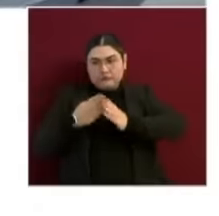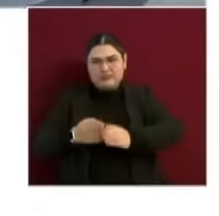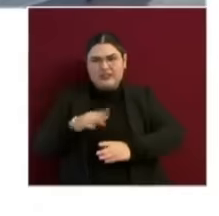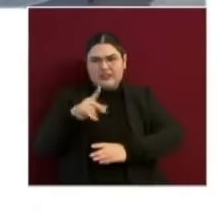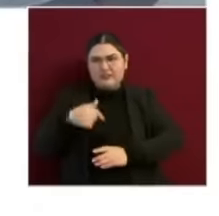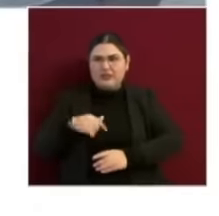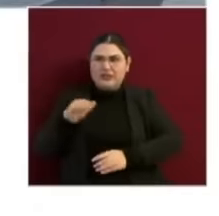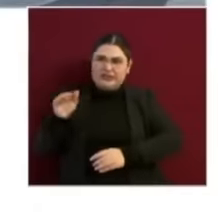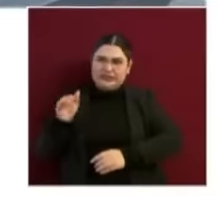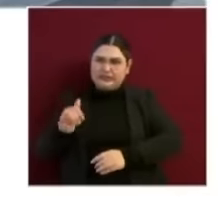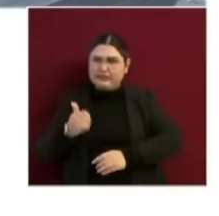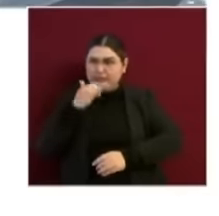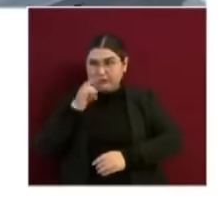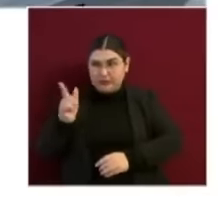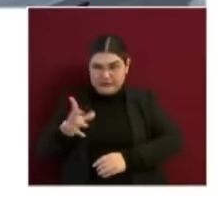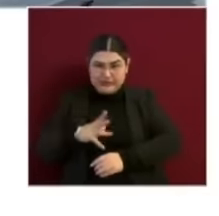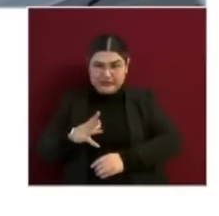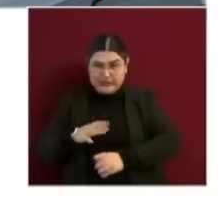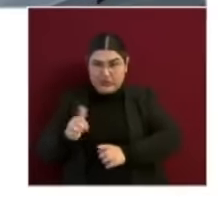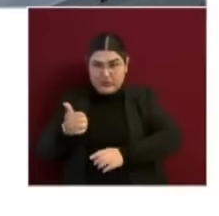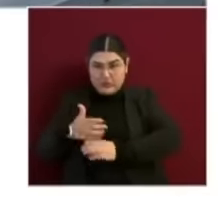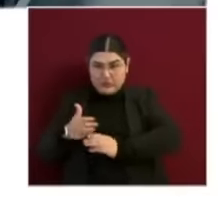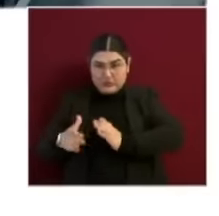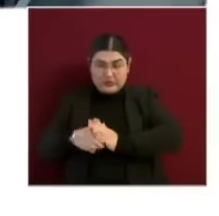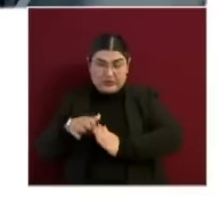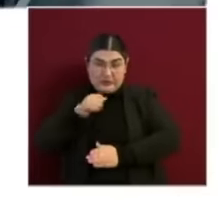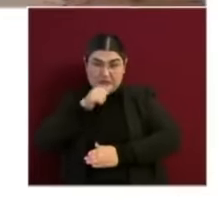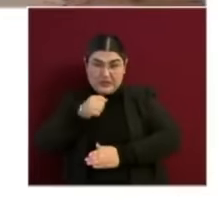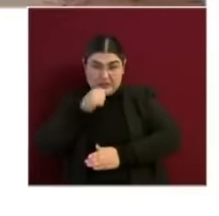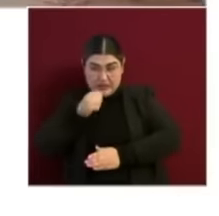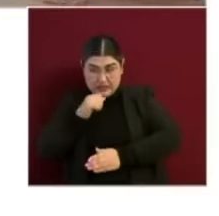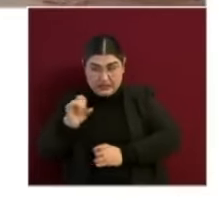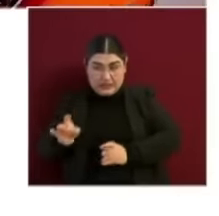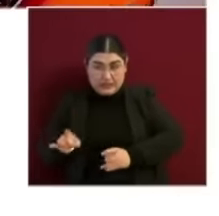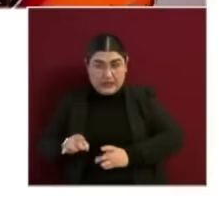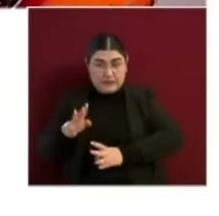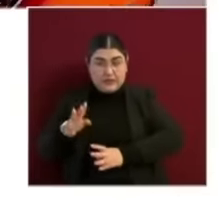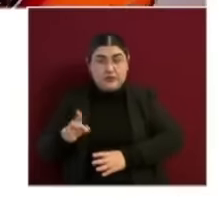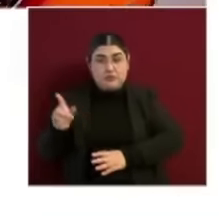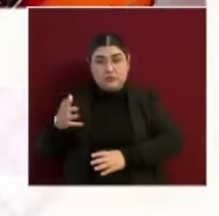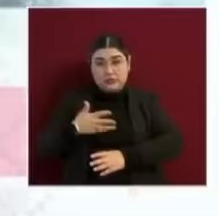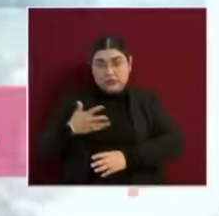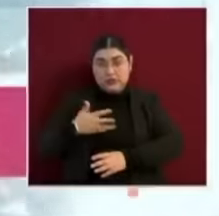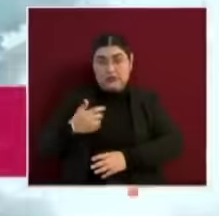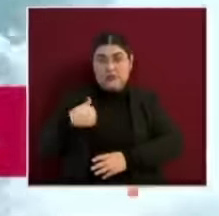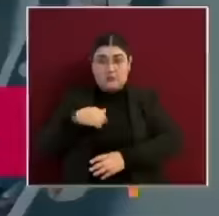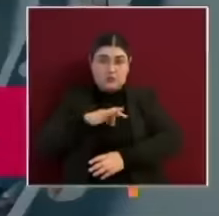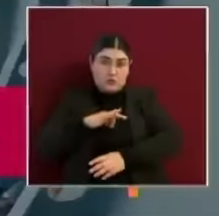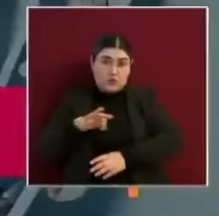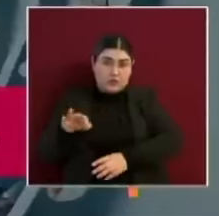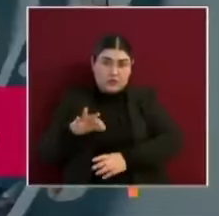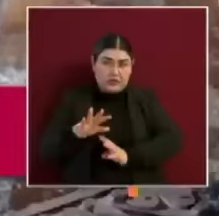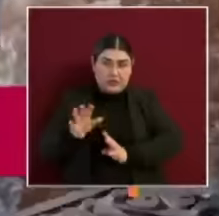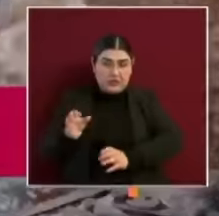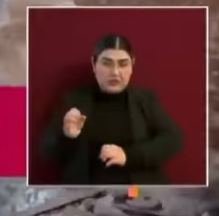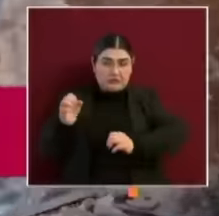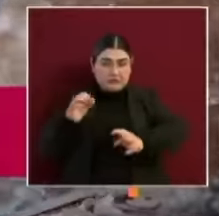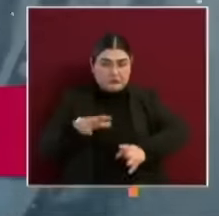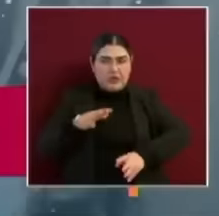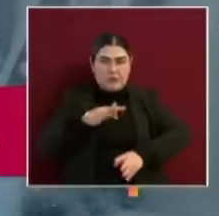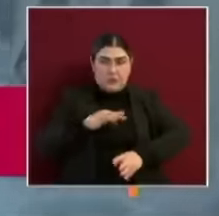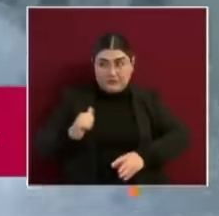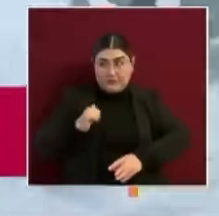otros artefactos viejos por ahí que ya van de salida. Y